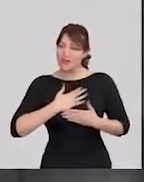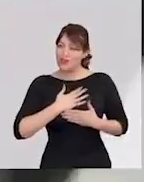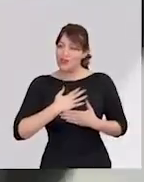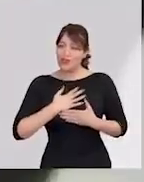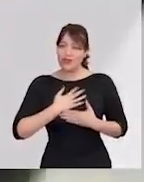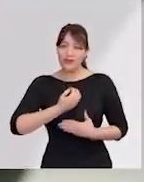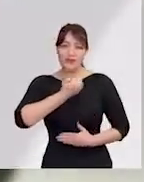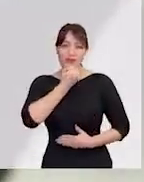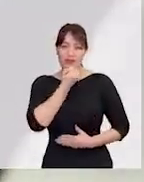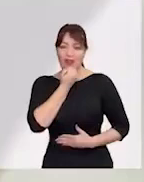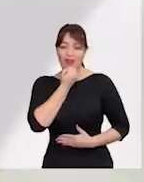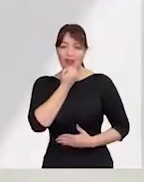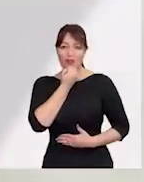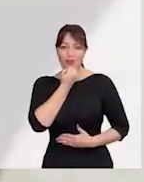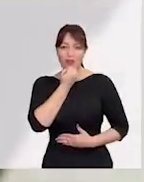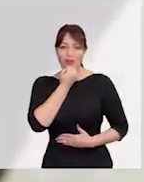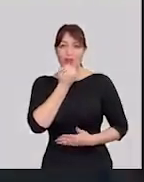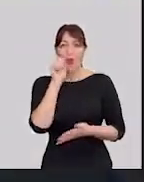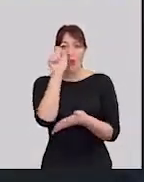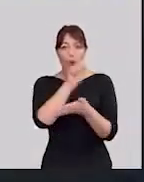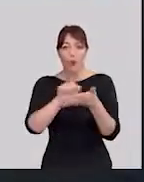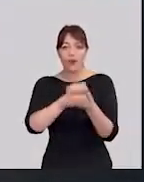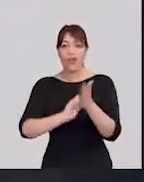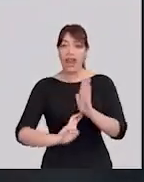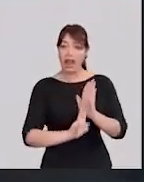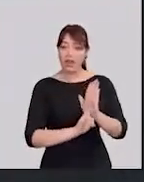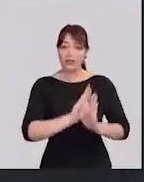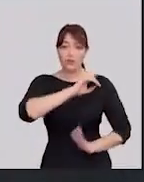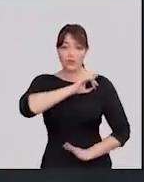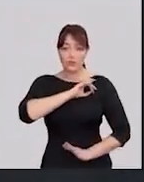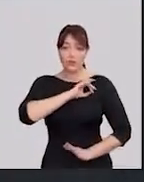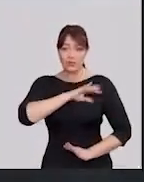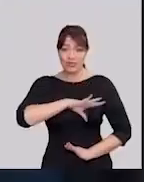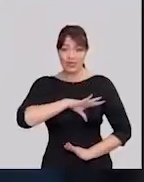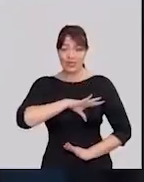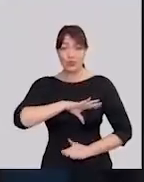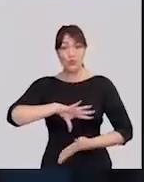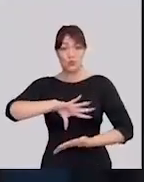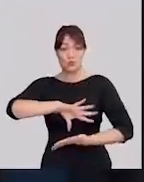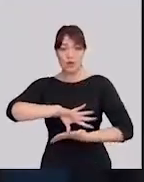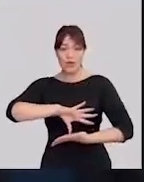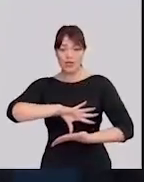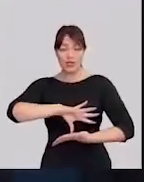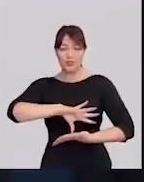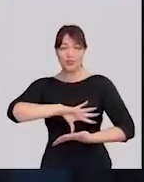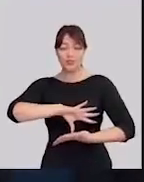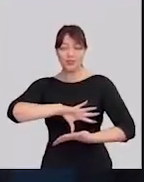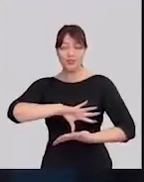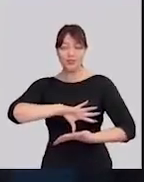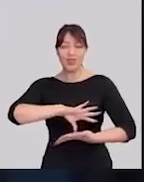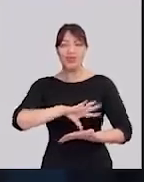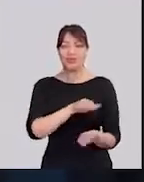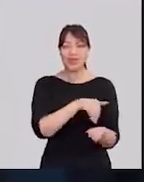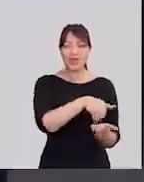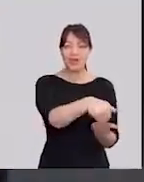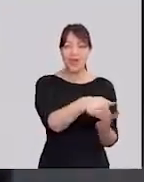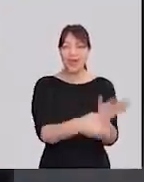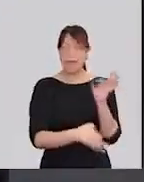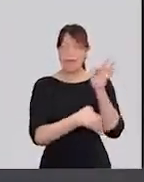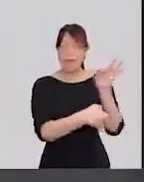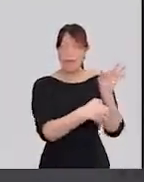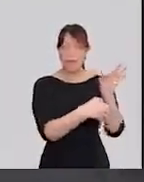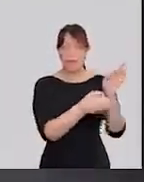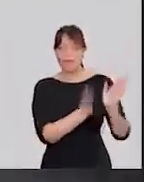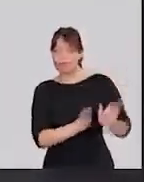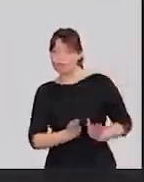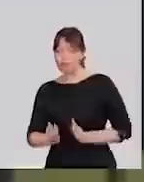equivocado. Y mucho menos se deben escribir las reglas de un país. Yo voy a rechazar este texto porque quiero iniciar otro